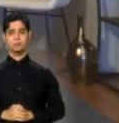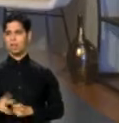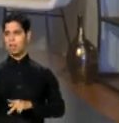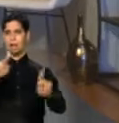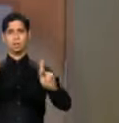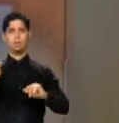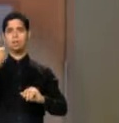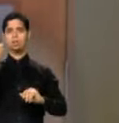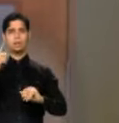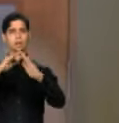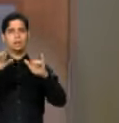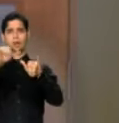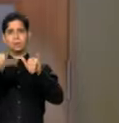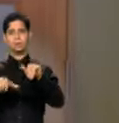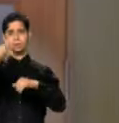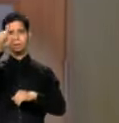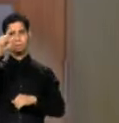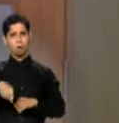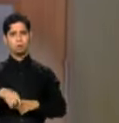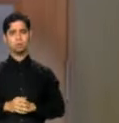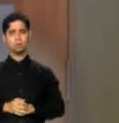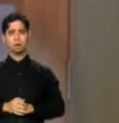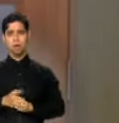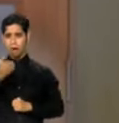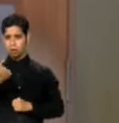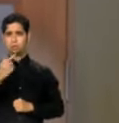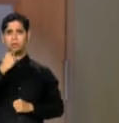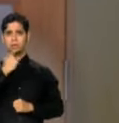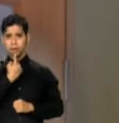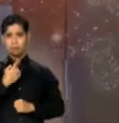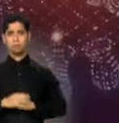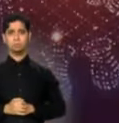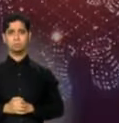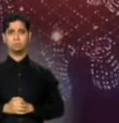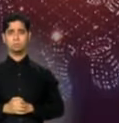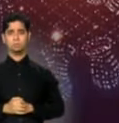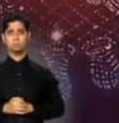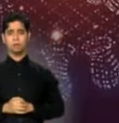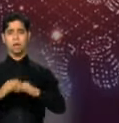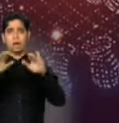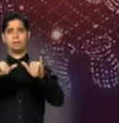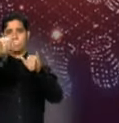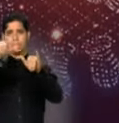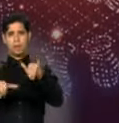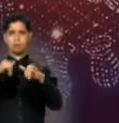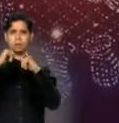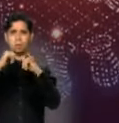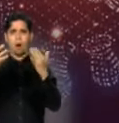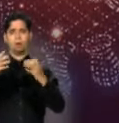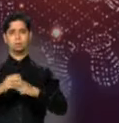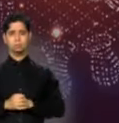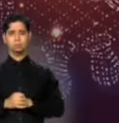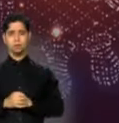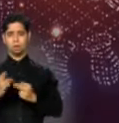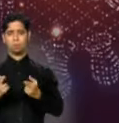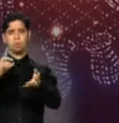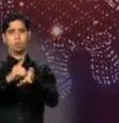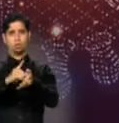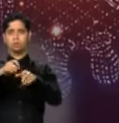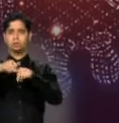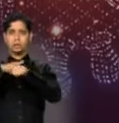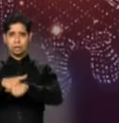Pero la gente no sabe que estamos en toque de queda. Y esto sí, que no es chiste. Tienes que quedarte en casa como yo. Sigue las